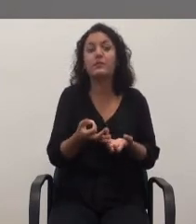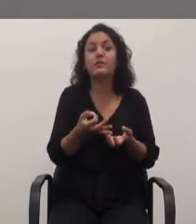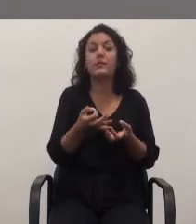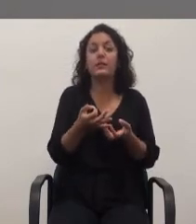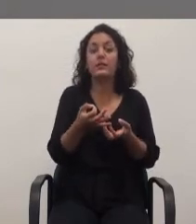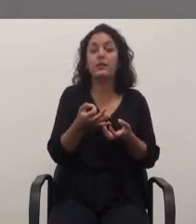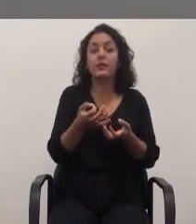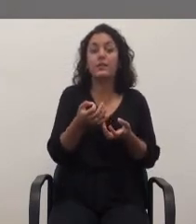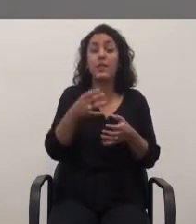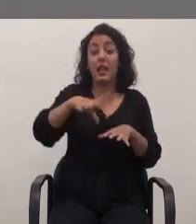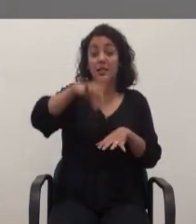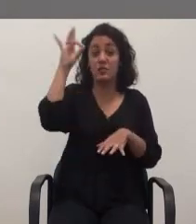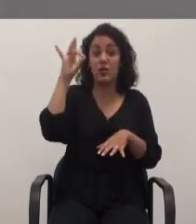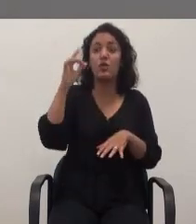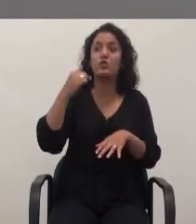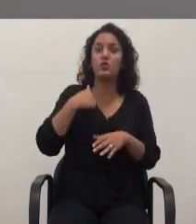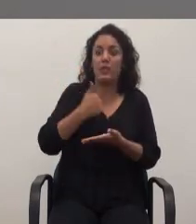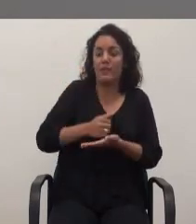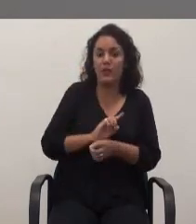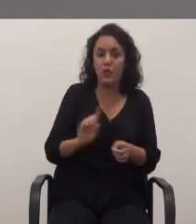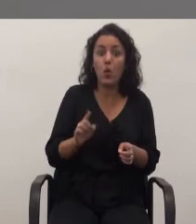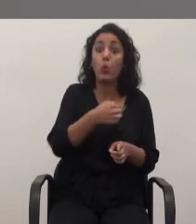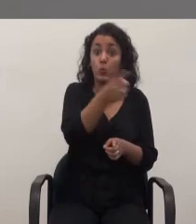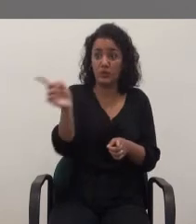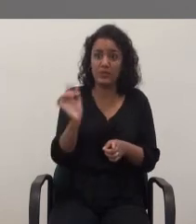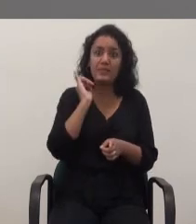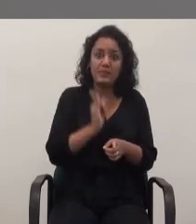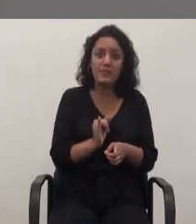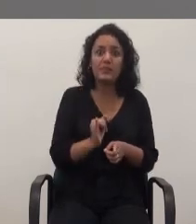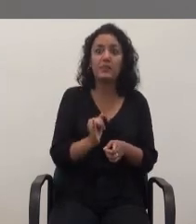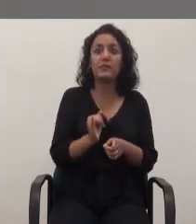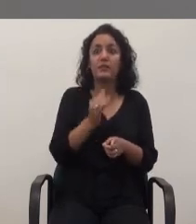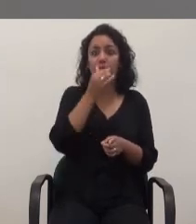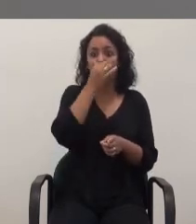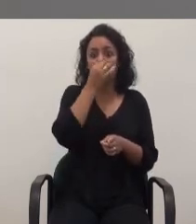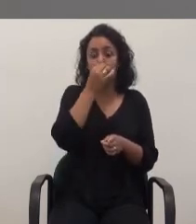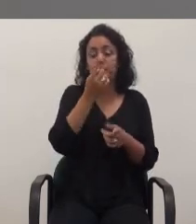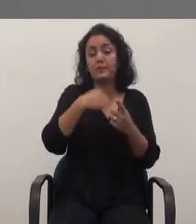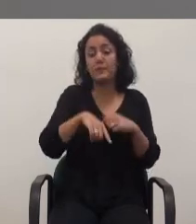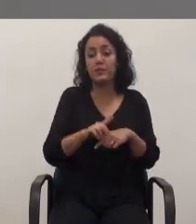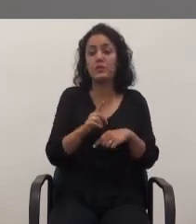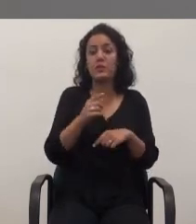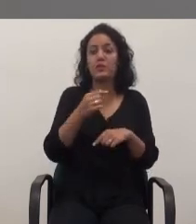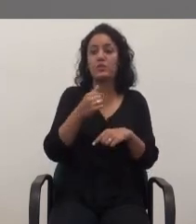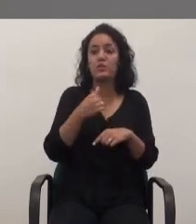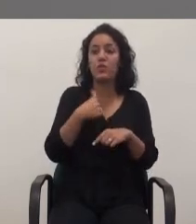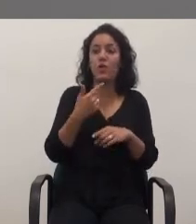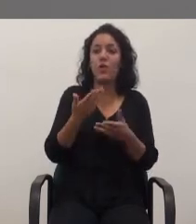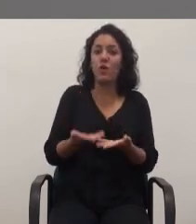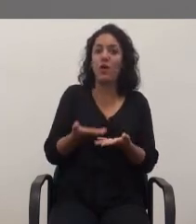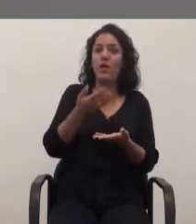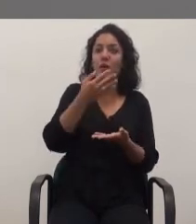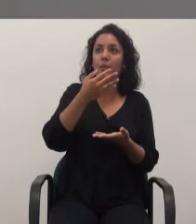bien la mayor parte de ustedes sí, y entonces montones de las cosas que pude decir